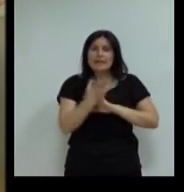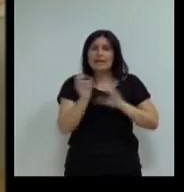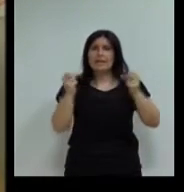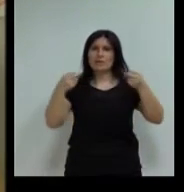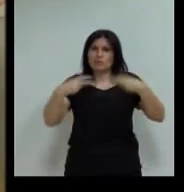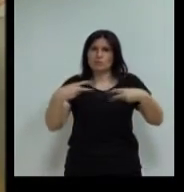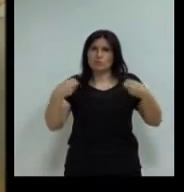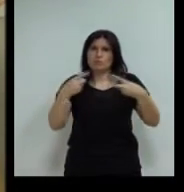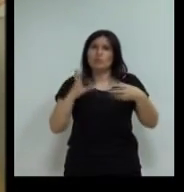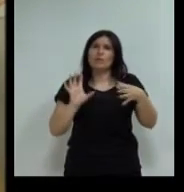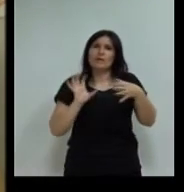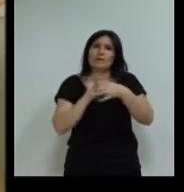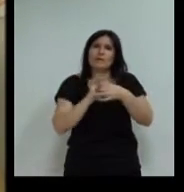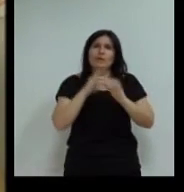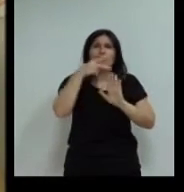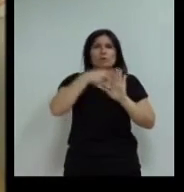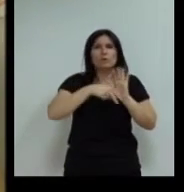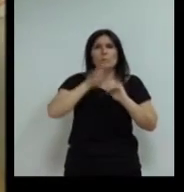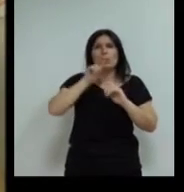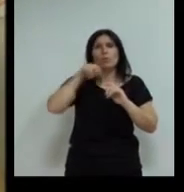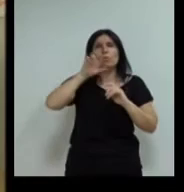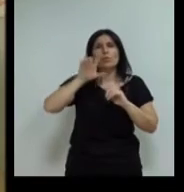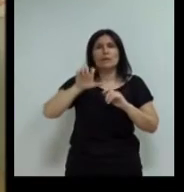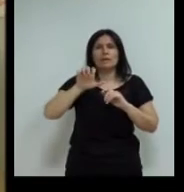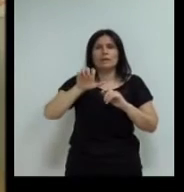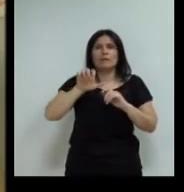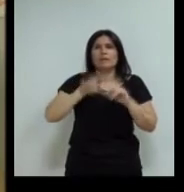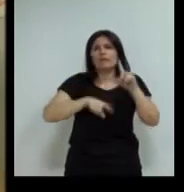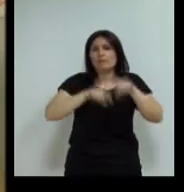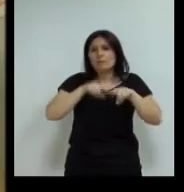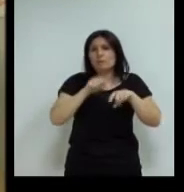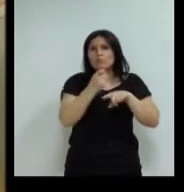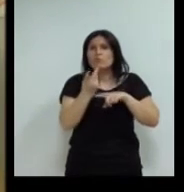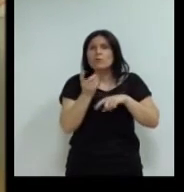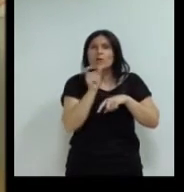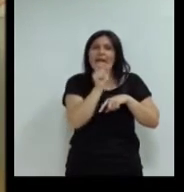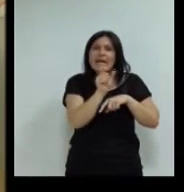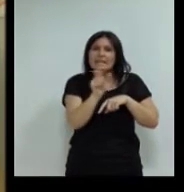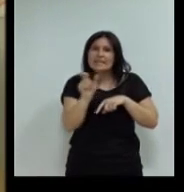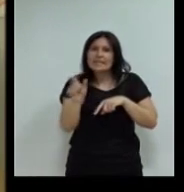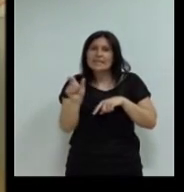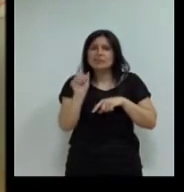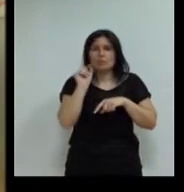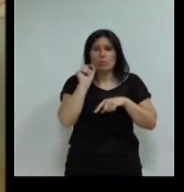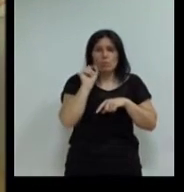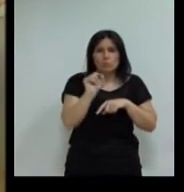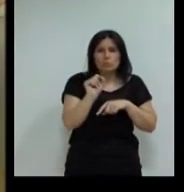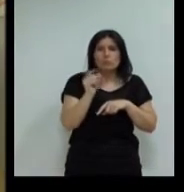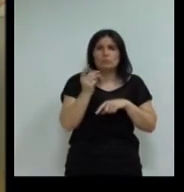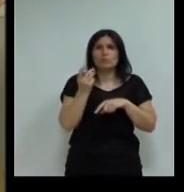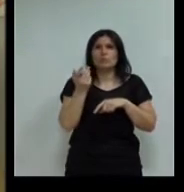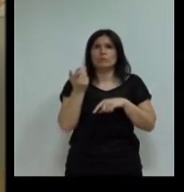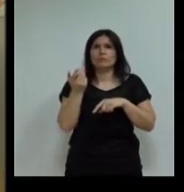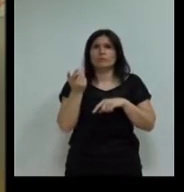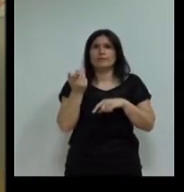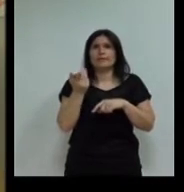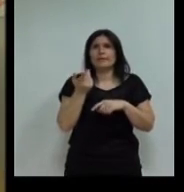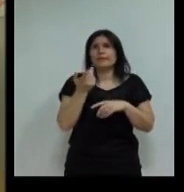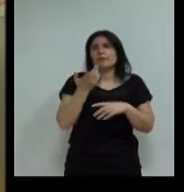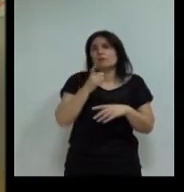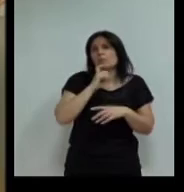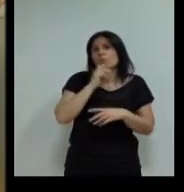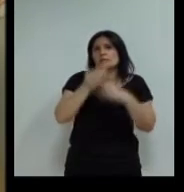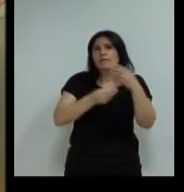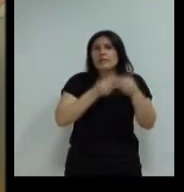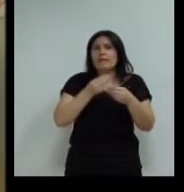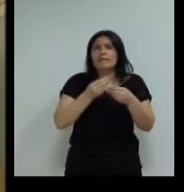a la norma UNE, o sea, teniendo en cuenta número de caracteres, pues puntos, cómo se